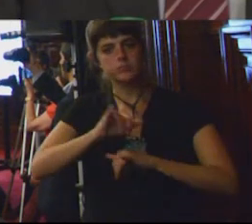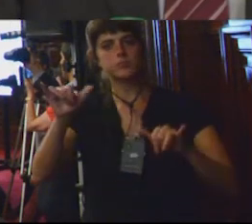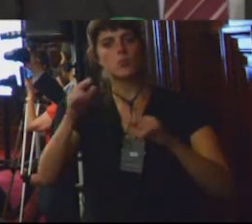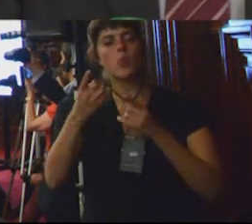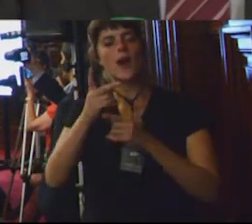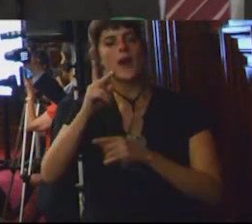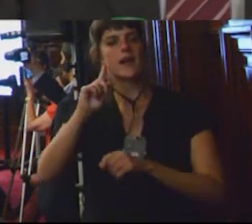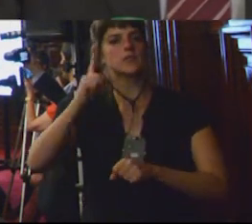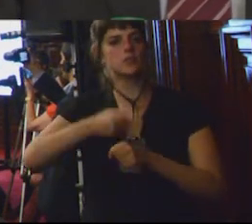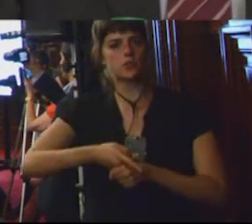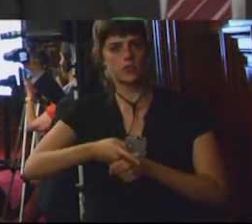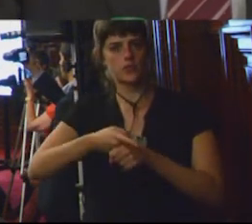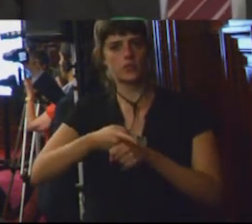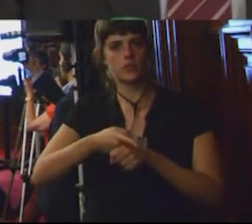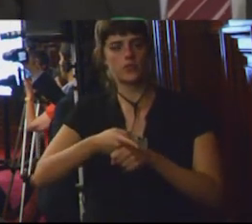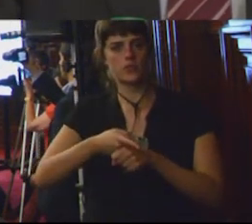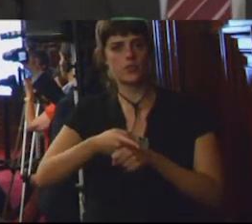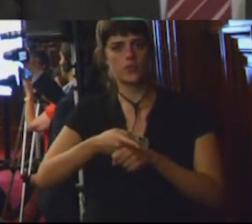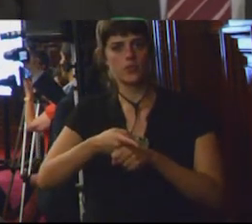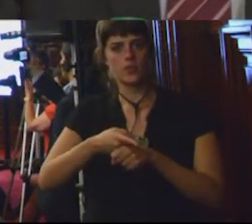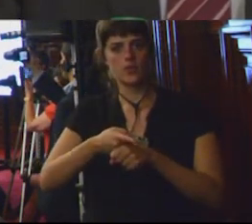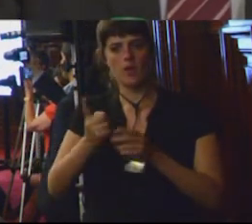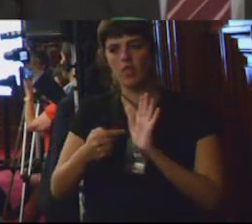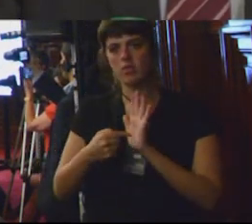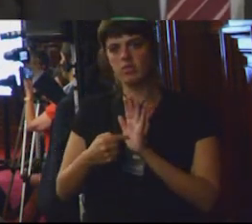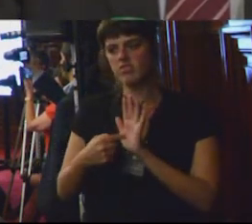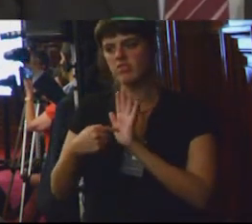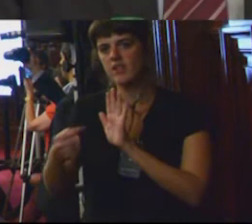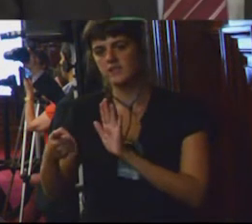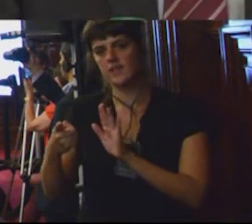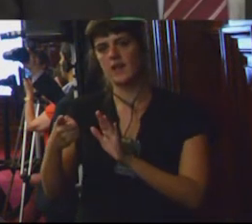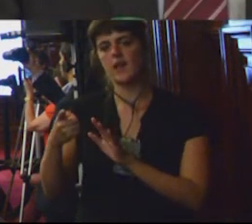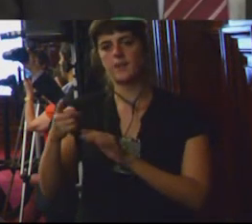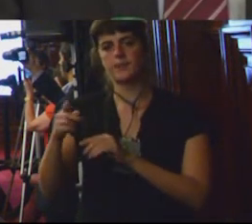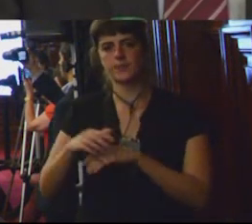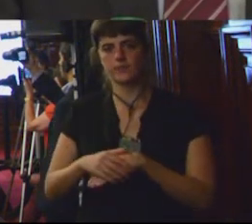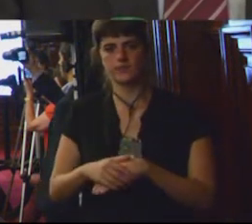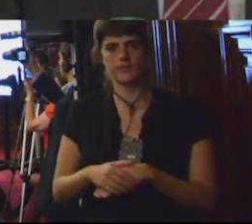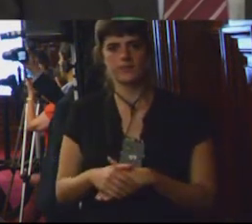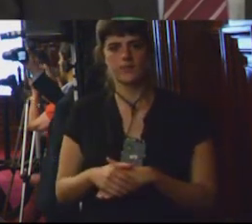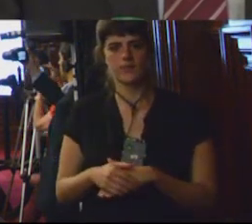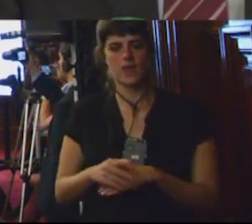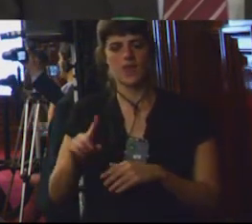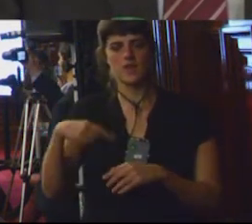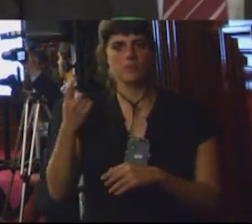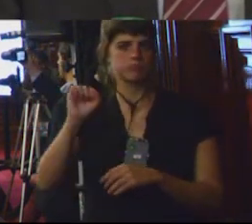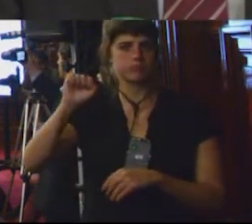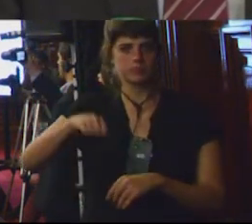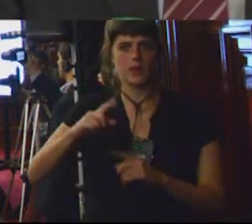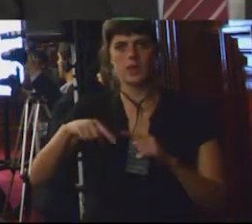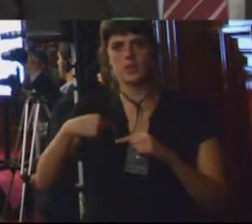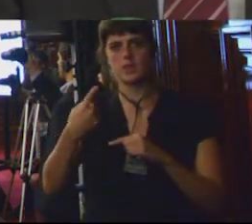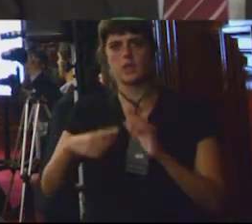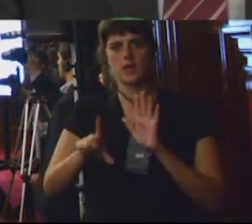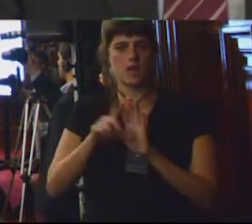resolución orientando a los auditores a no cumplir orden manifestadamente ilegal. Y posteriormente a eso se hizo una nota técnica por la Secretaría